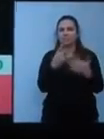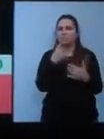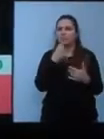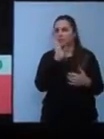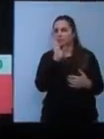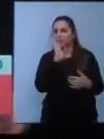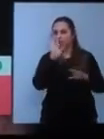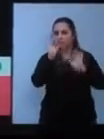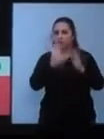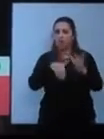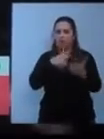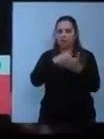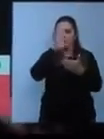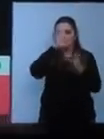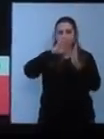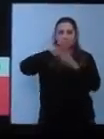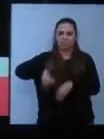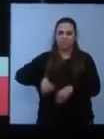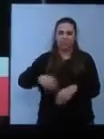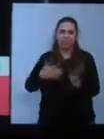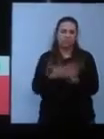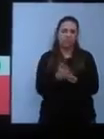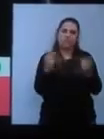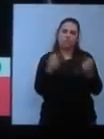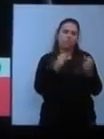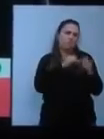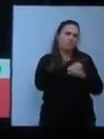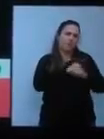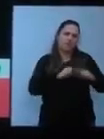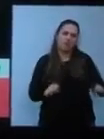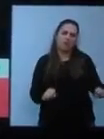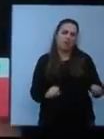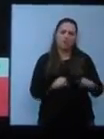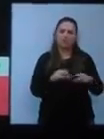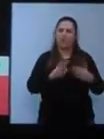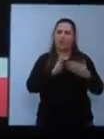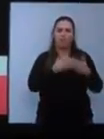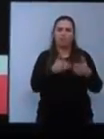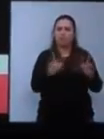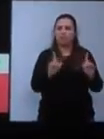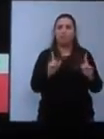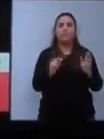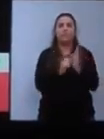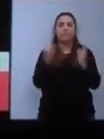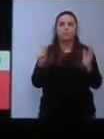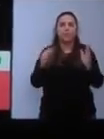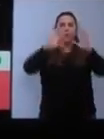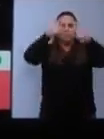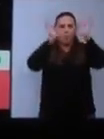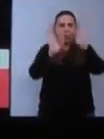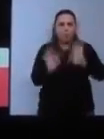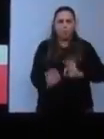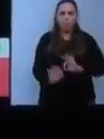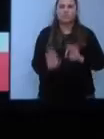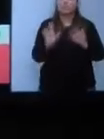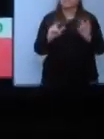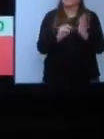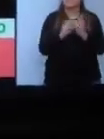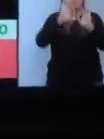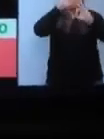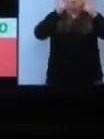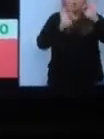que no llegó hasta finales de febrero, se daba la campaña por perdida, se planteó incluso no abrir la estación y de repente cayó ese paquete que decías tú. De repente cayó